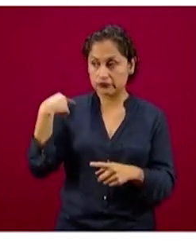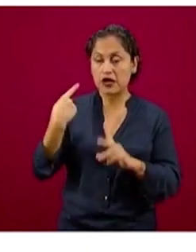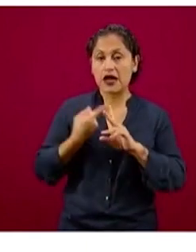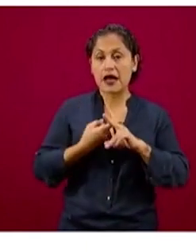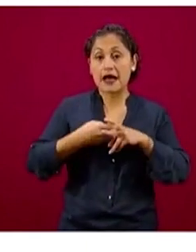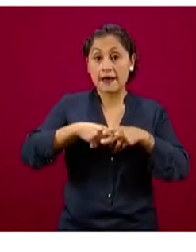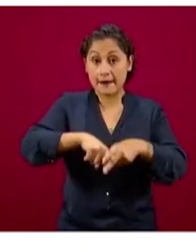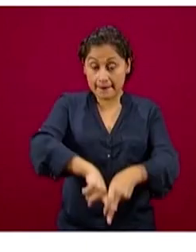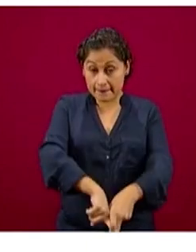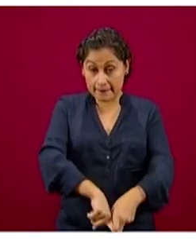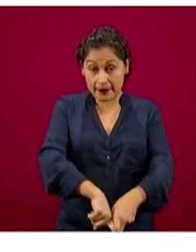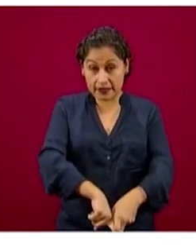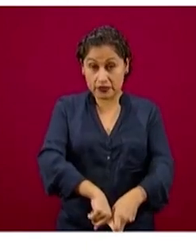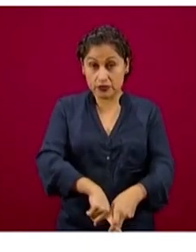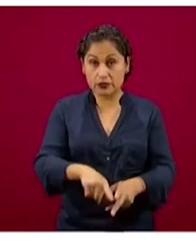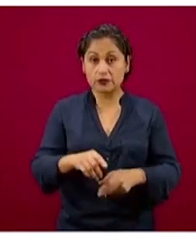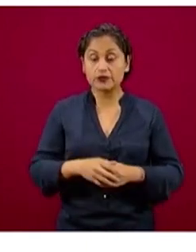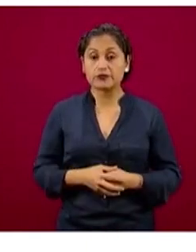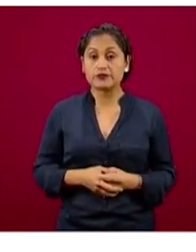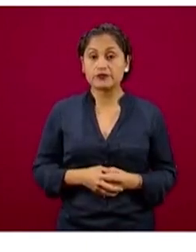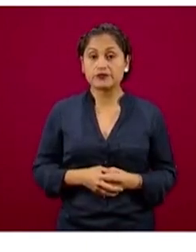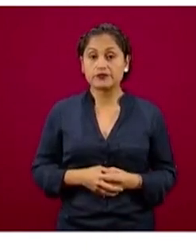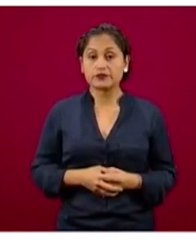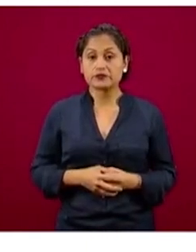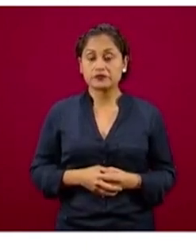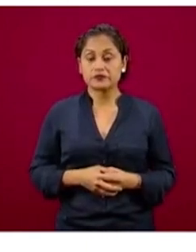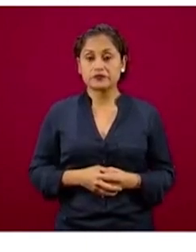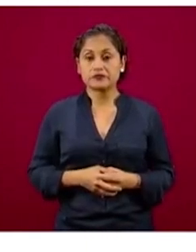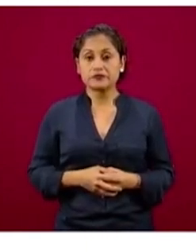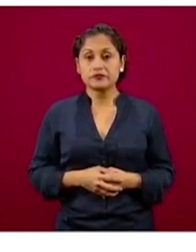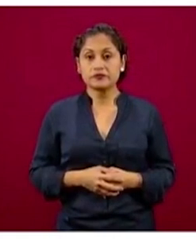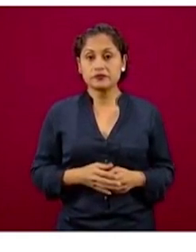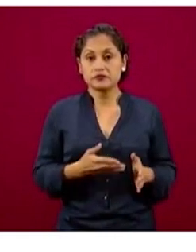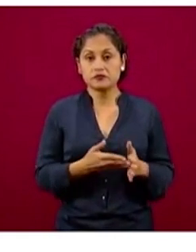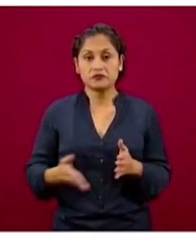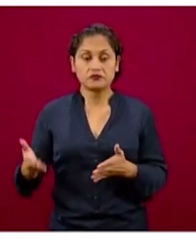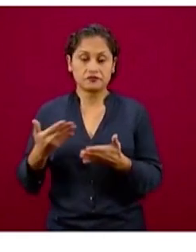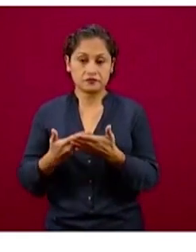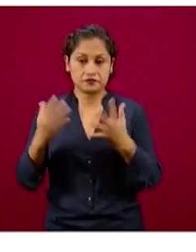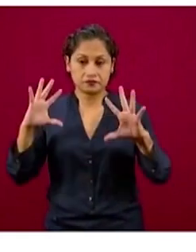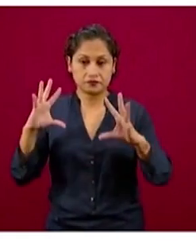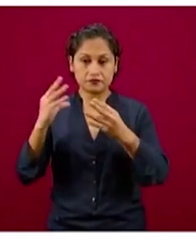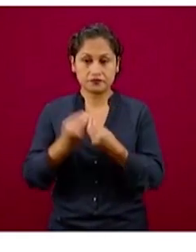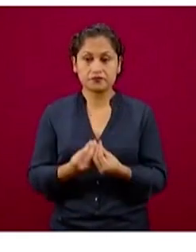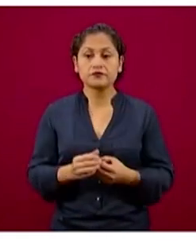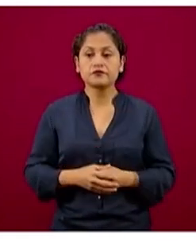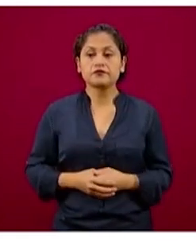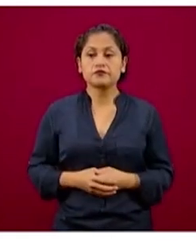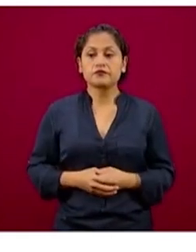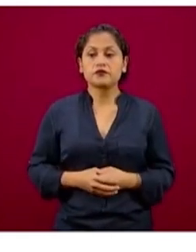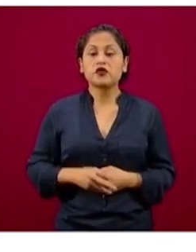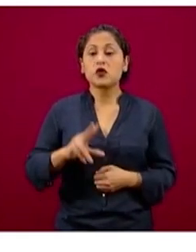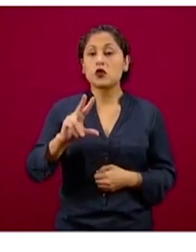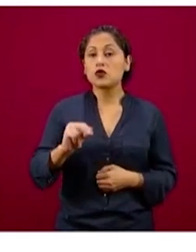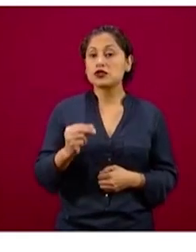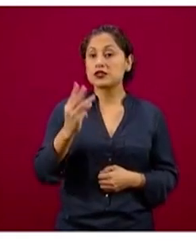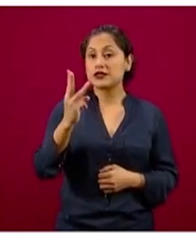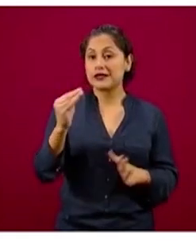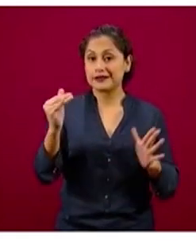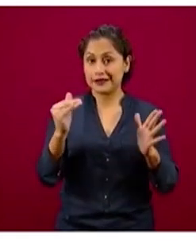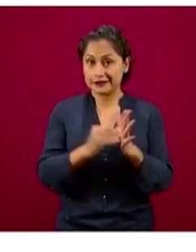inició esta epidemia desde que se presentó la primera así también son más de 83.000 las personas que han dado negativo